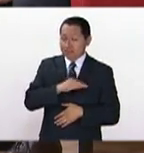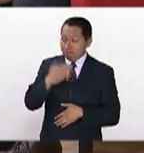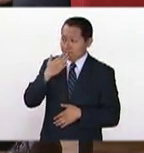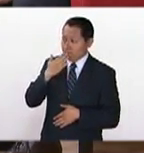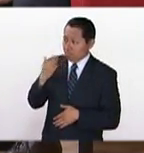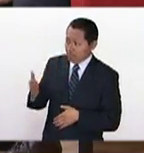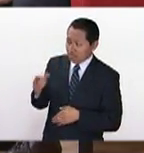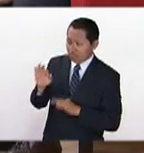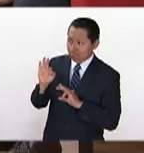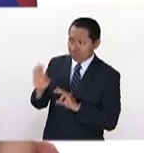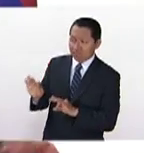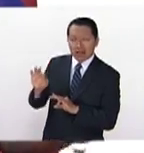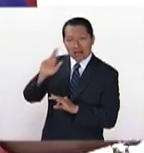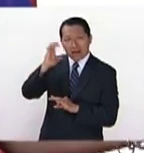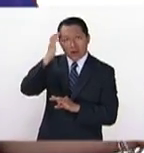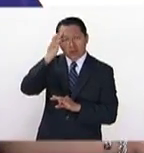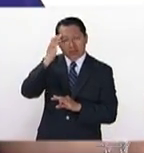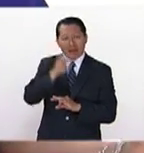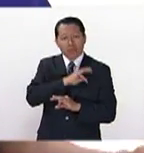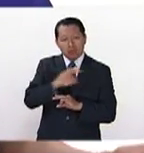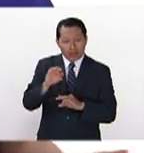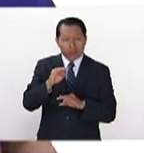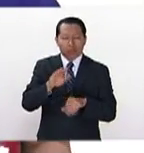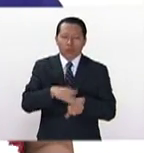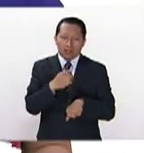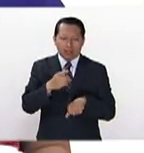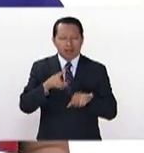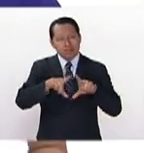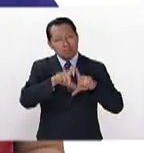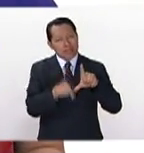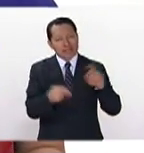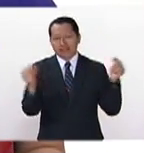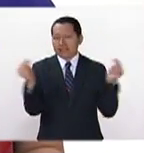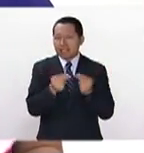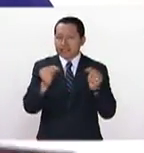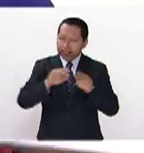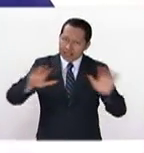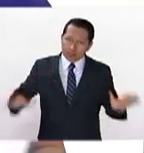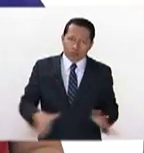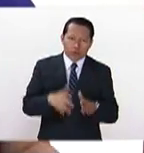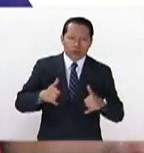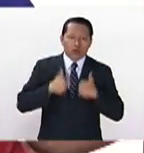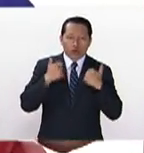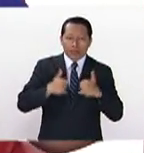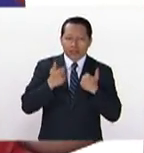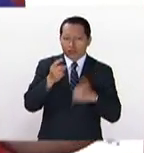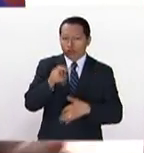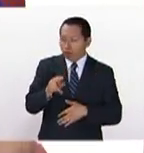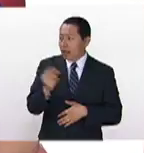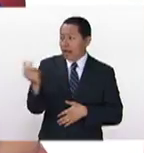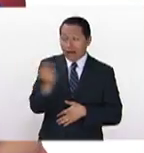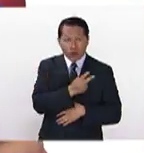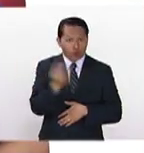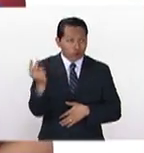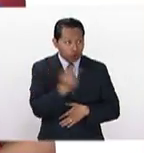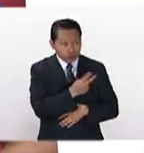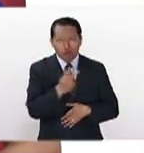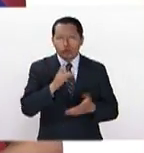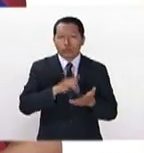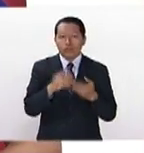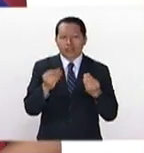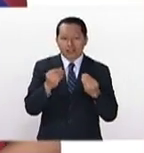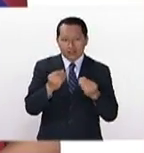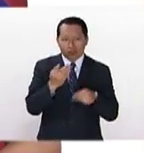por seguir con estas cosas que necesita el país, necesita el impulso de los jóvenes, doctor. A los dos, muchas gracias.